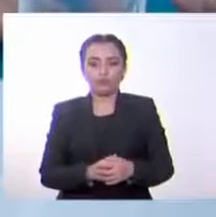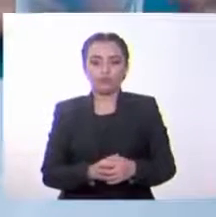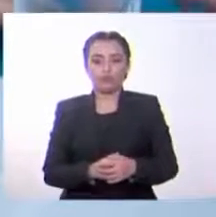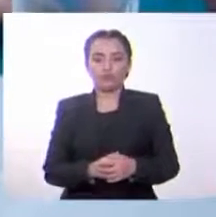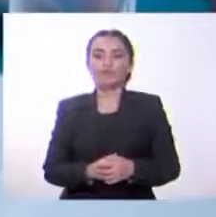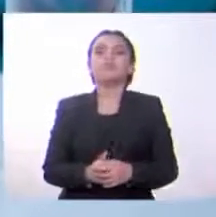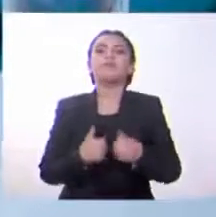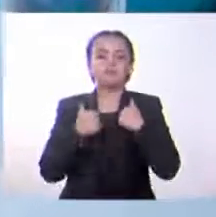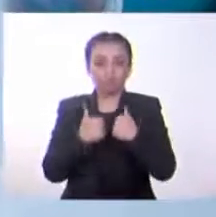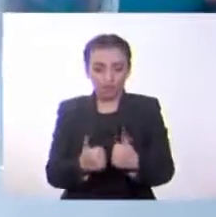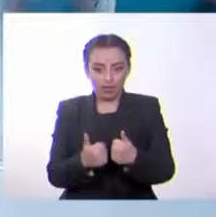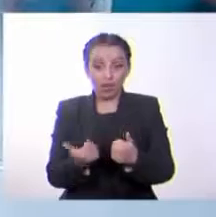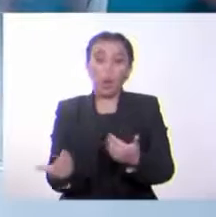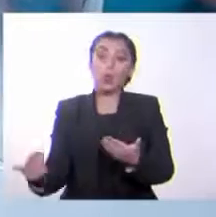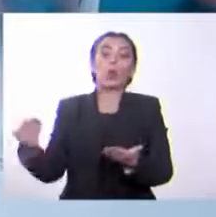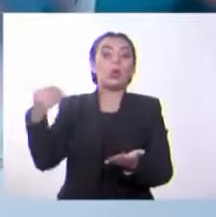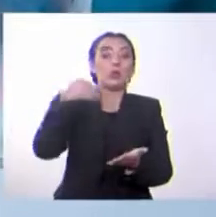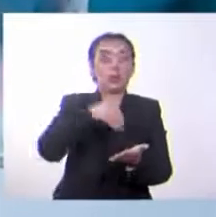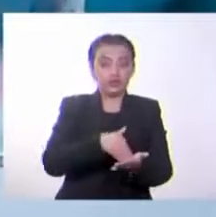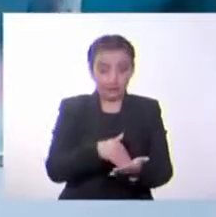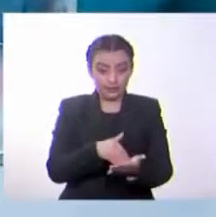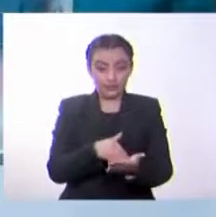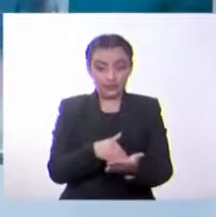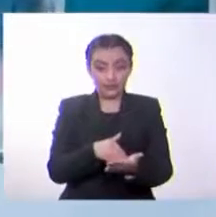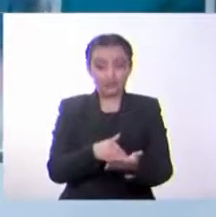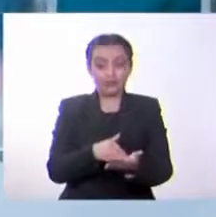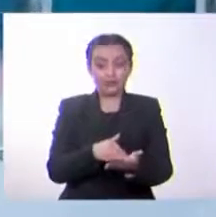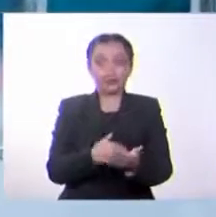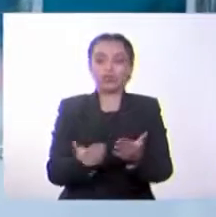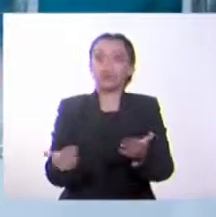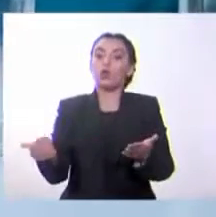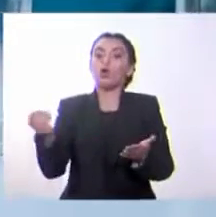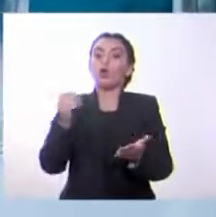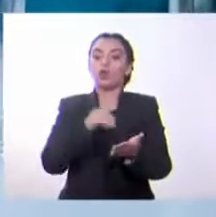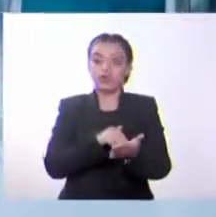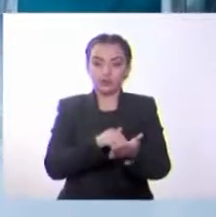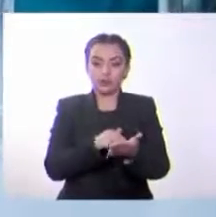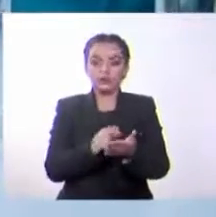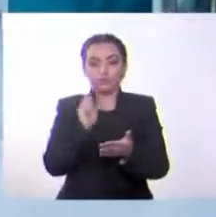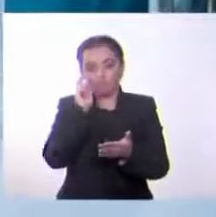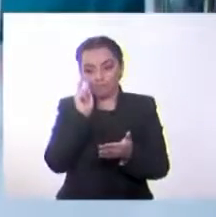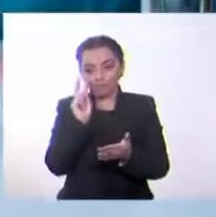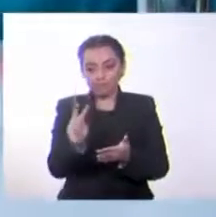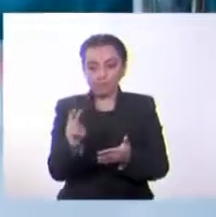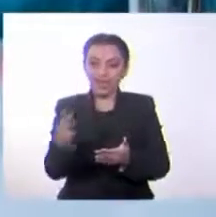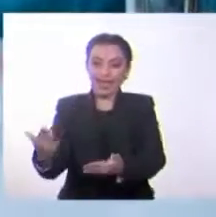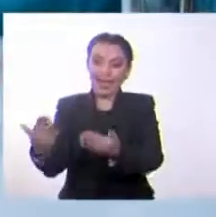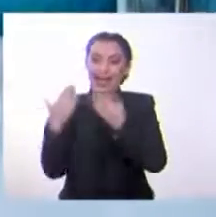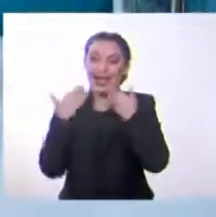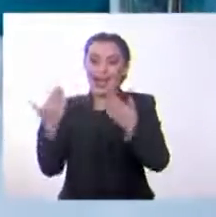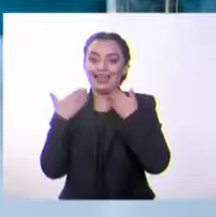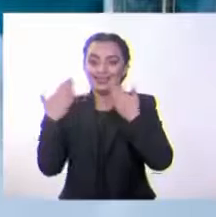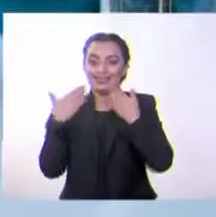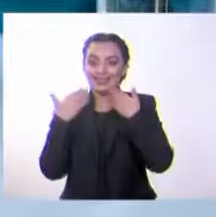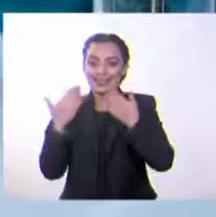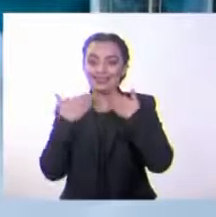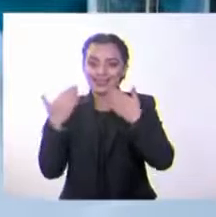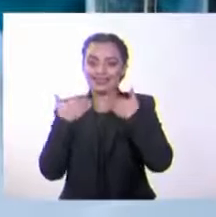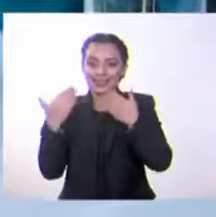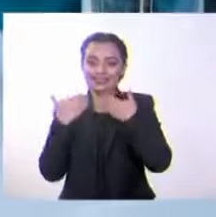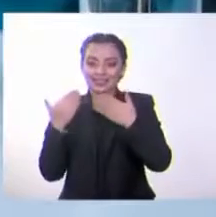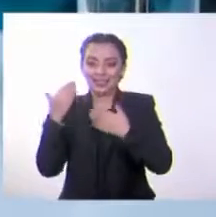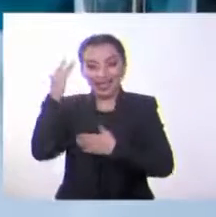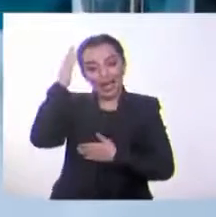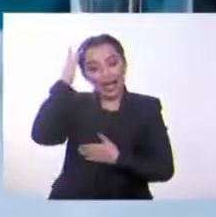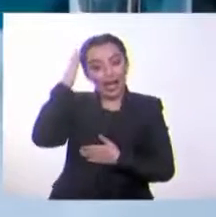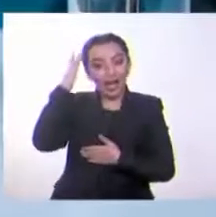Muy bien. Vamos a repetirlo. Toda la parte del colorante es exactamente igual. Así que